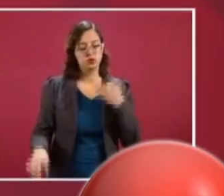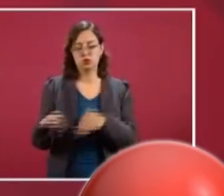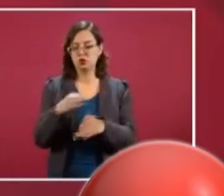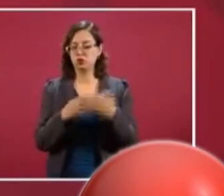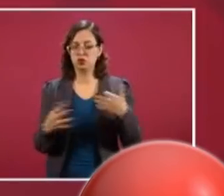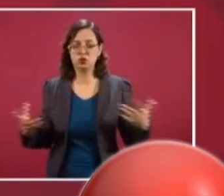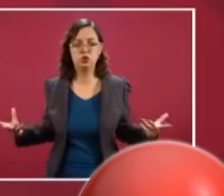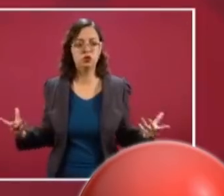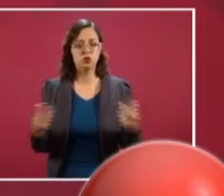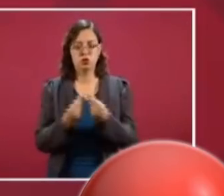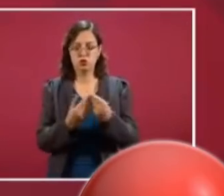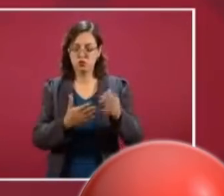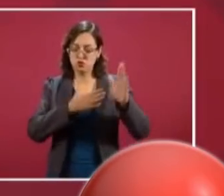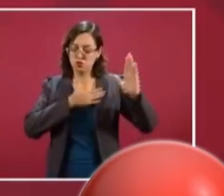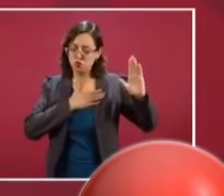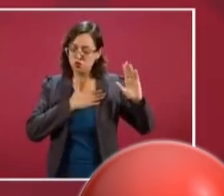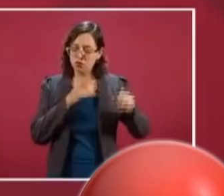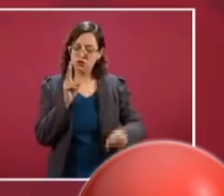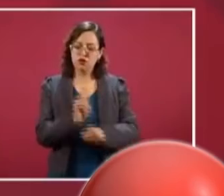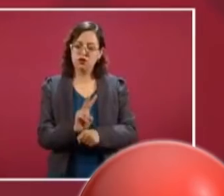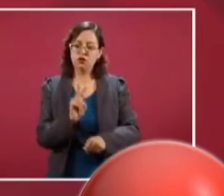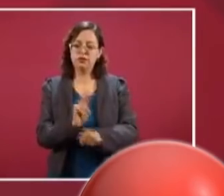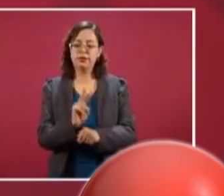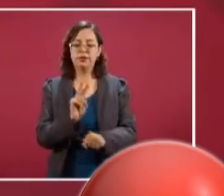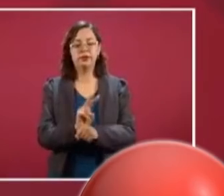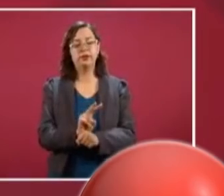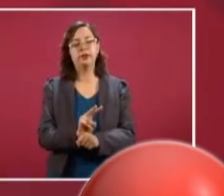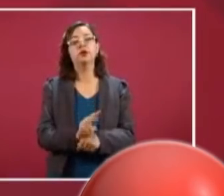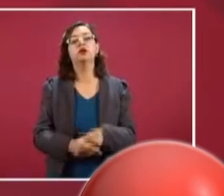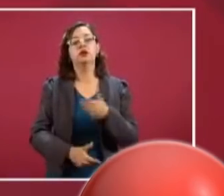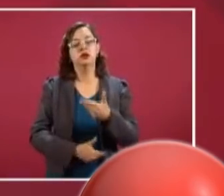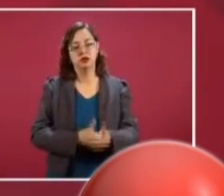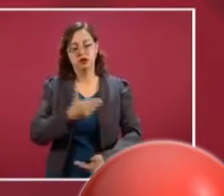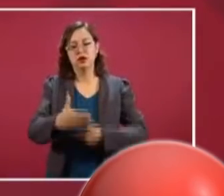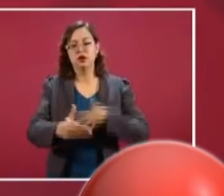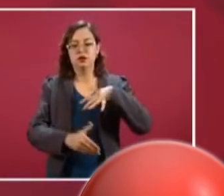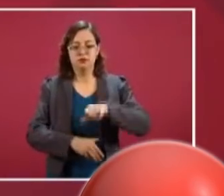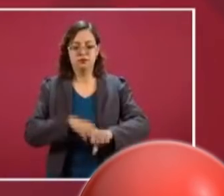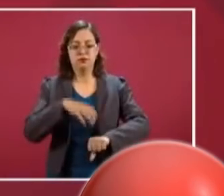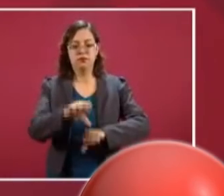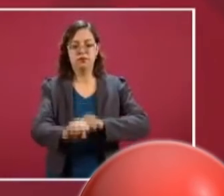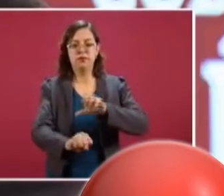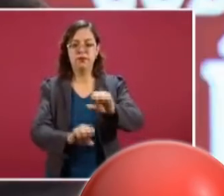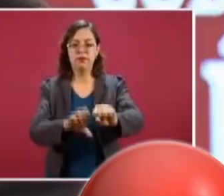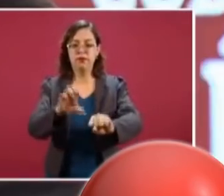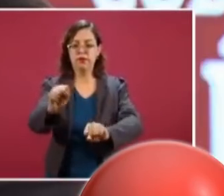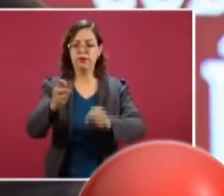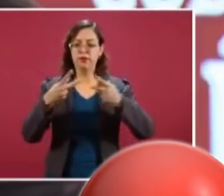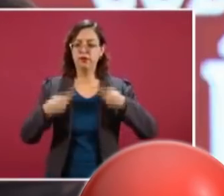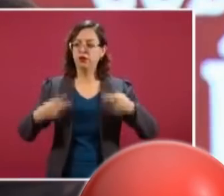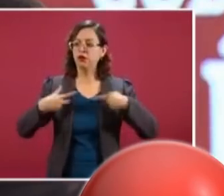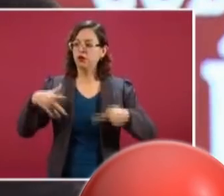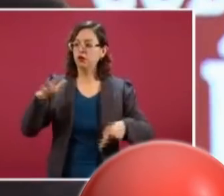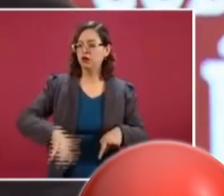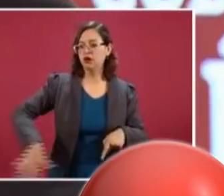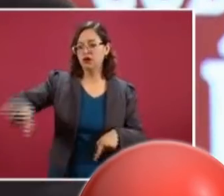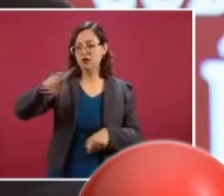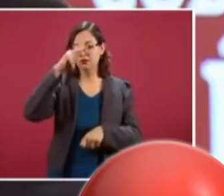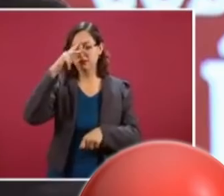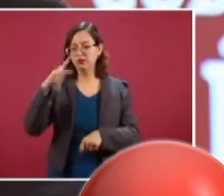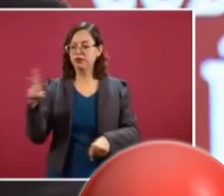seguir este compromiso y irlo materializando en beneficio del pueblo. Tardé un poco